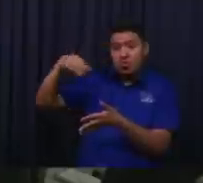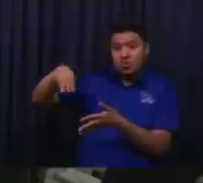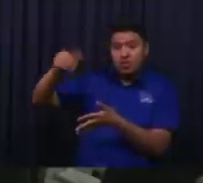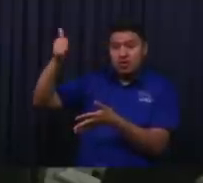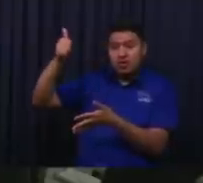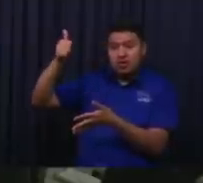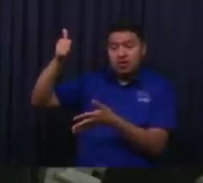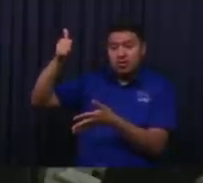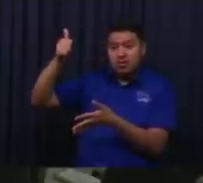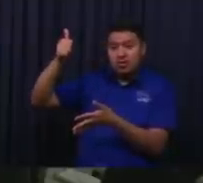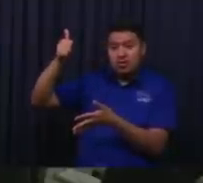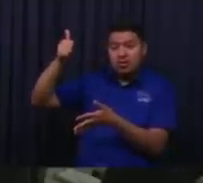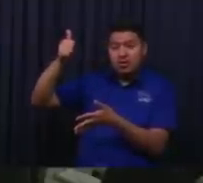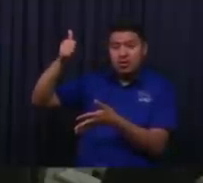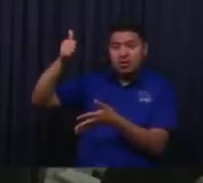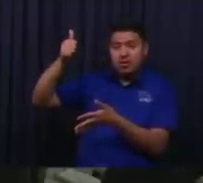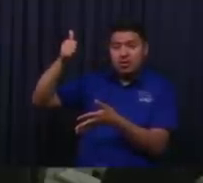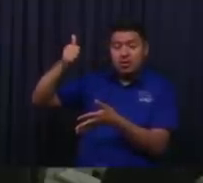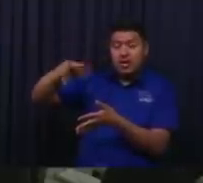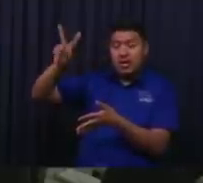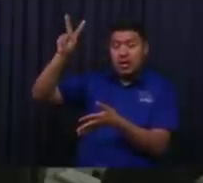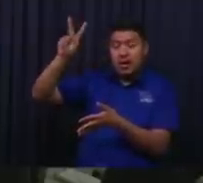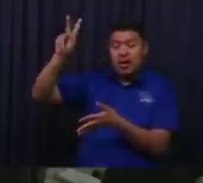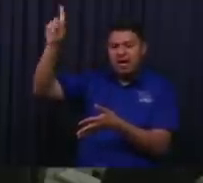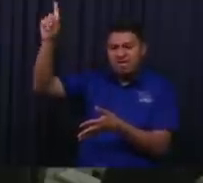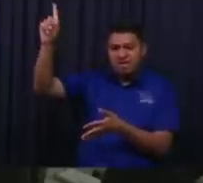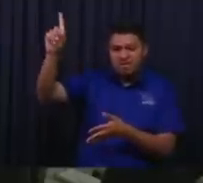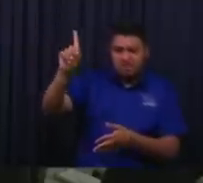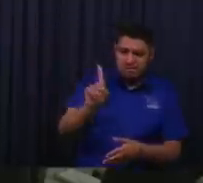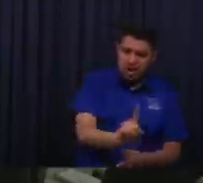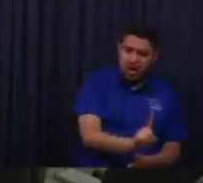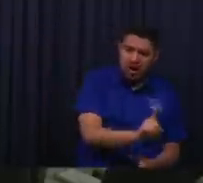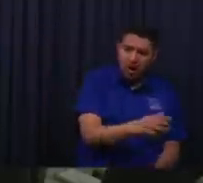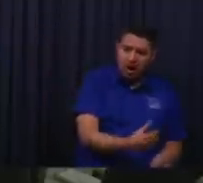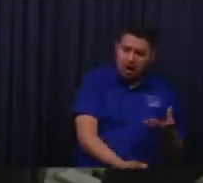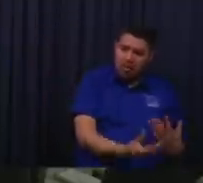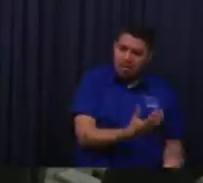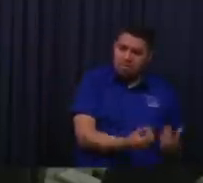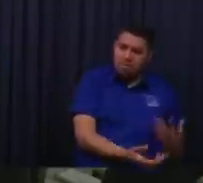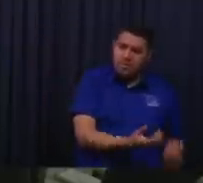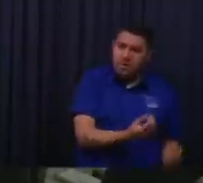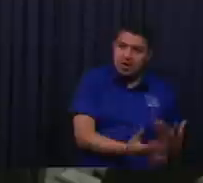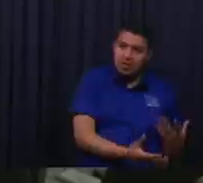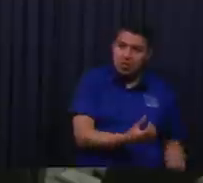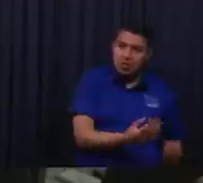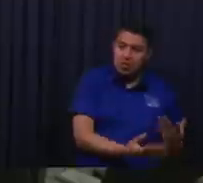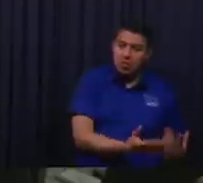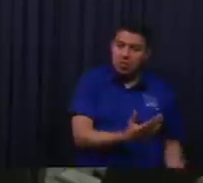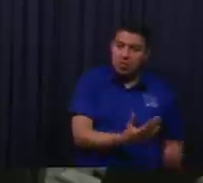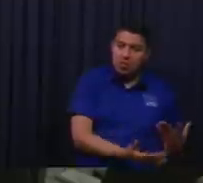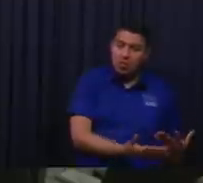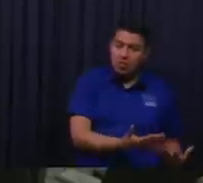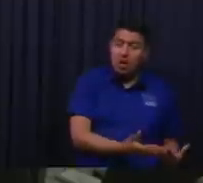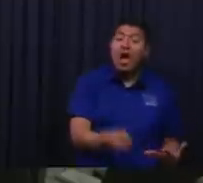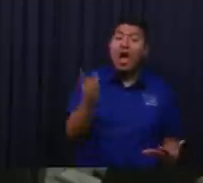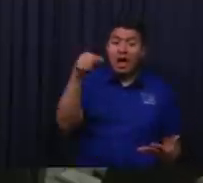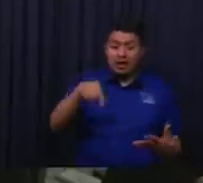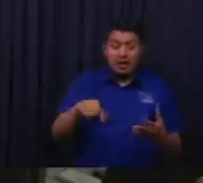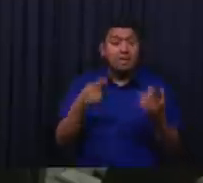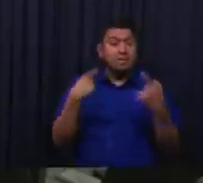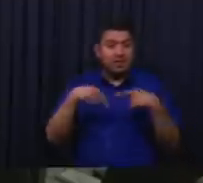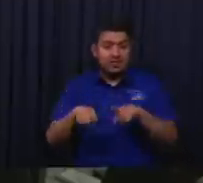Resucita dentro de la tumba y baja al infierno. Ahí cumplió el mandamiento de poner su vida y volverla a tomar.